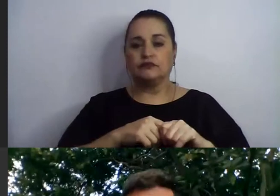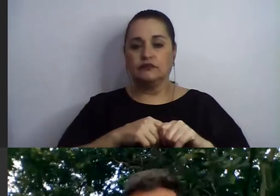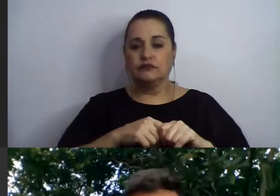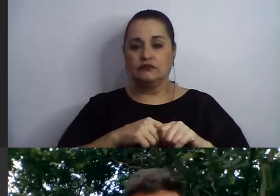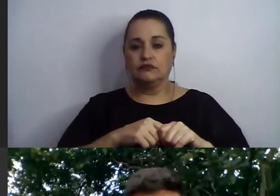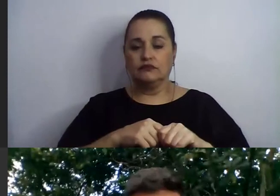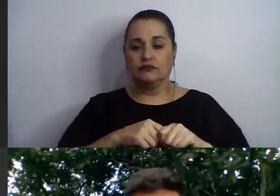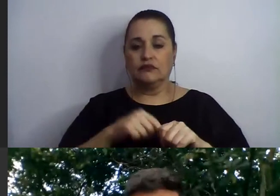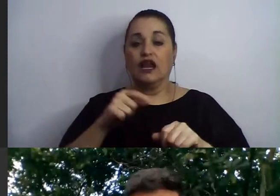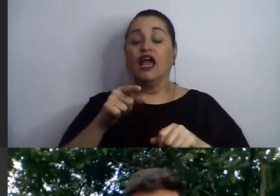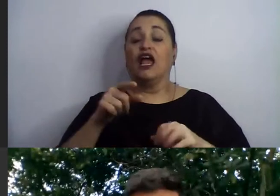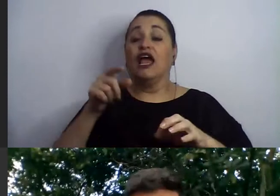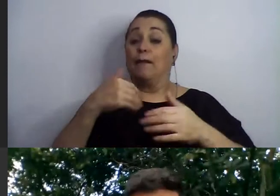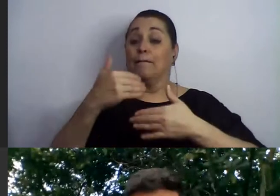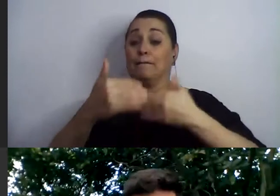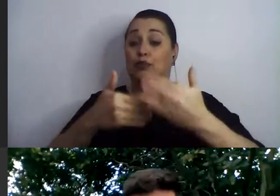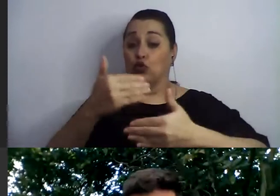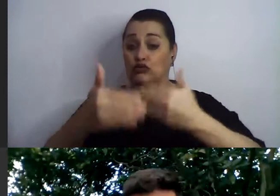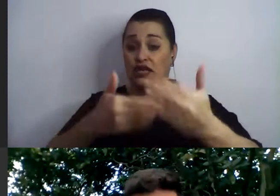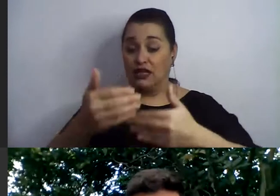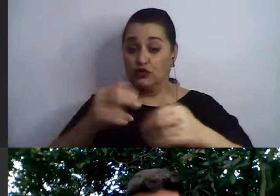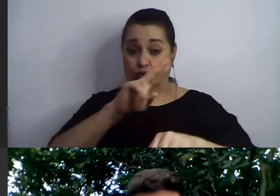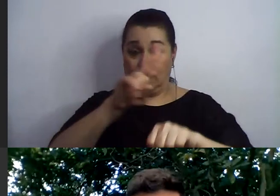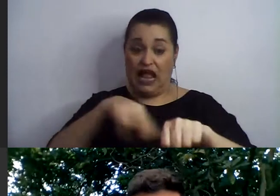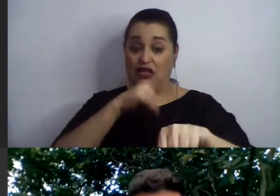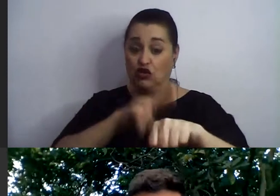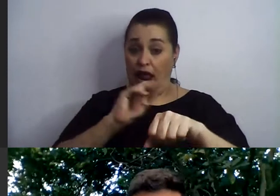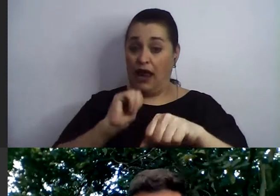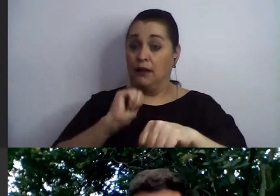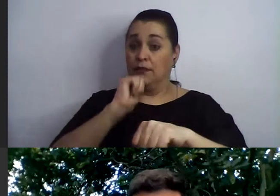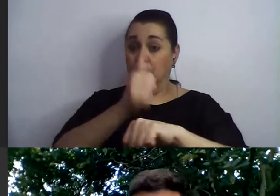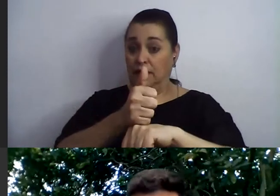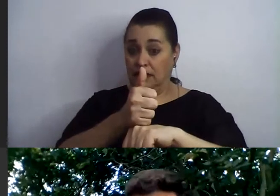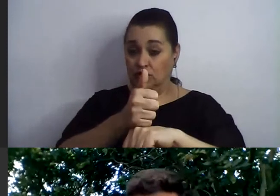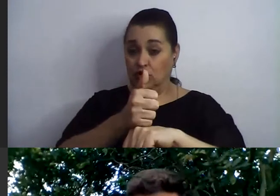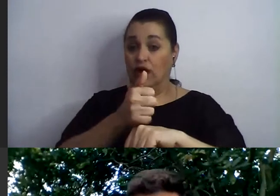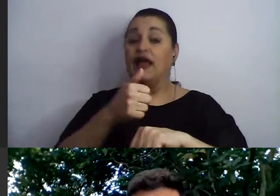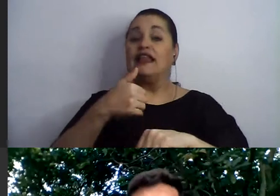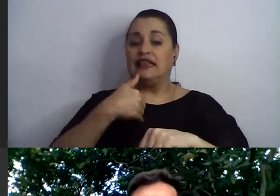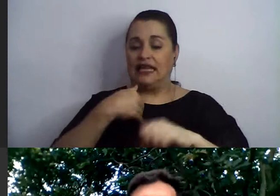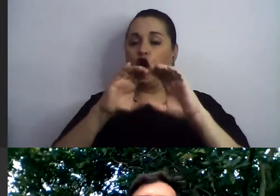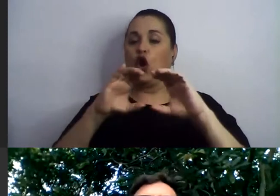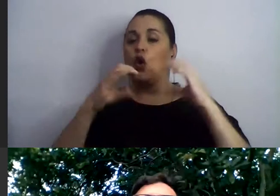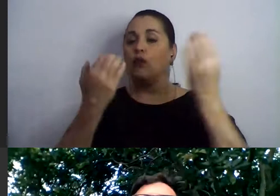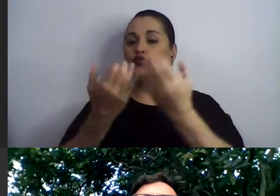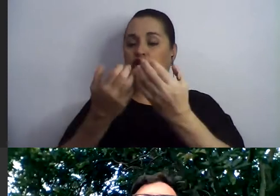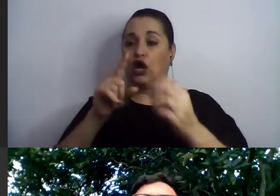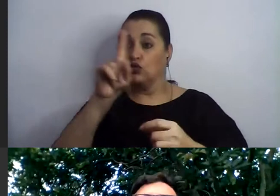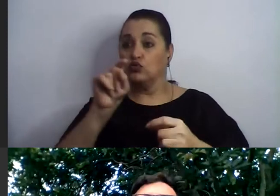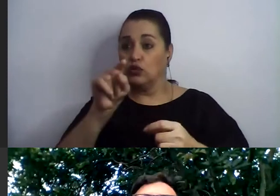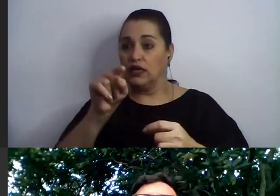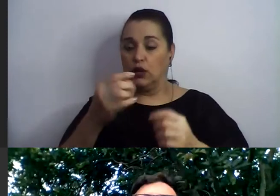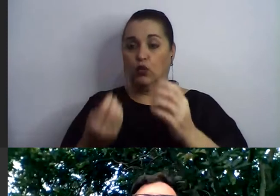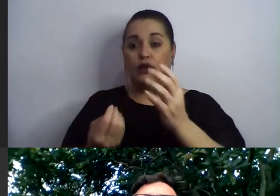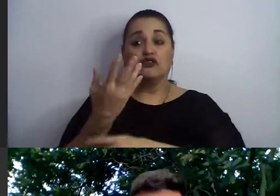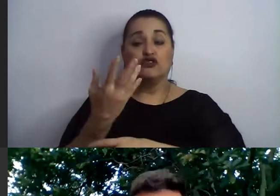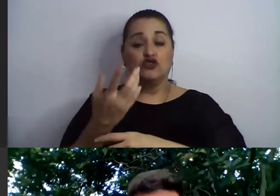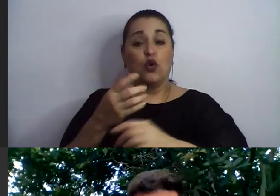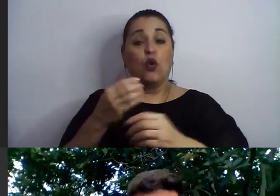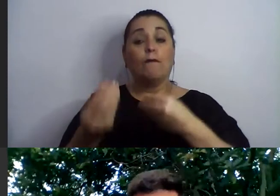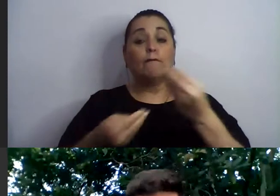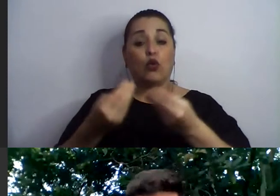justamente el proceso nacional de implementación tiene un comité consultivo que nació producto del